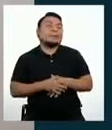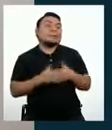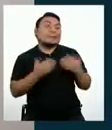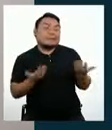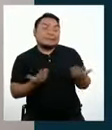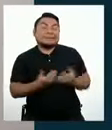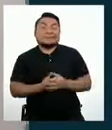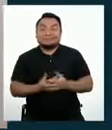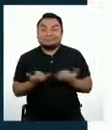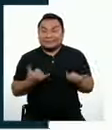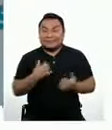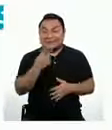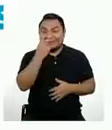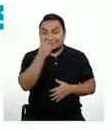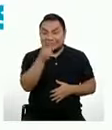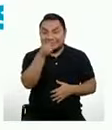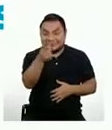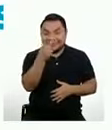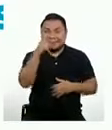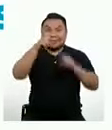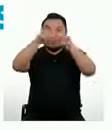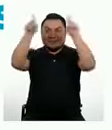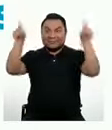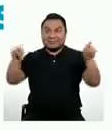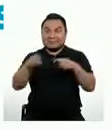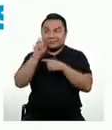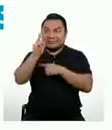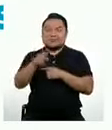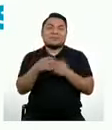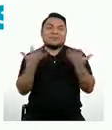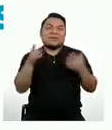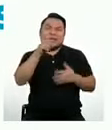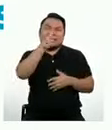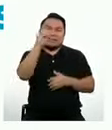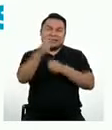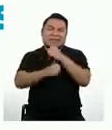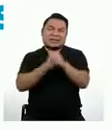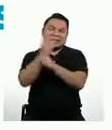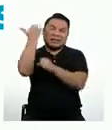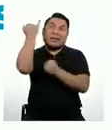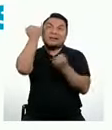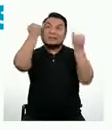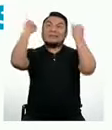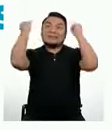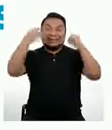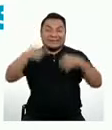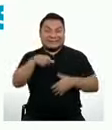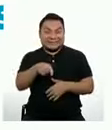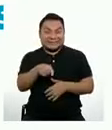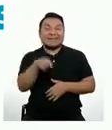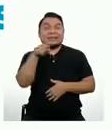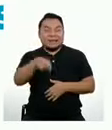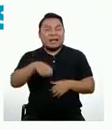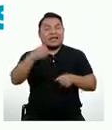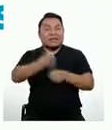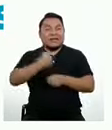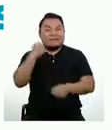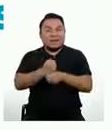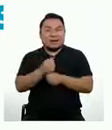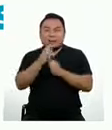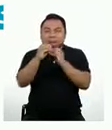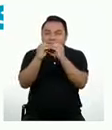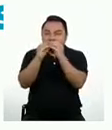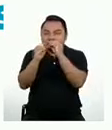mejor, veamos la diapositiva. A lo largo de más de 100 años de su invención, los trabajos de perfeccionamiento